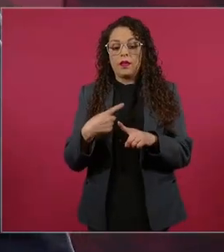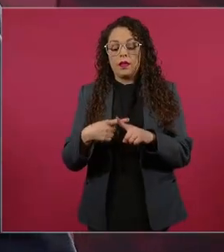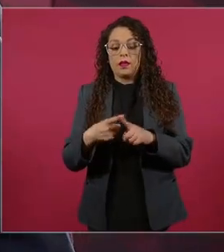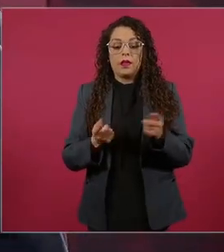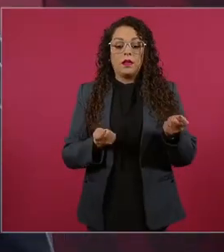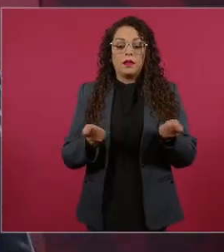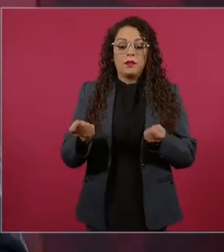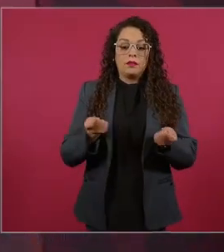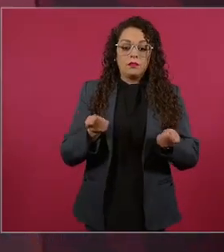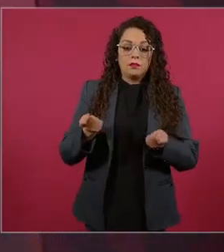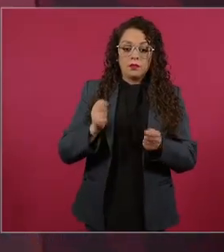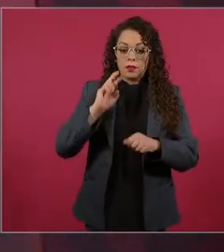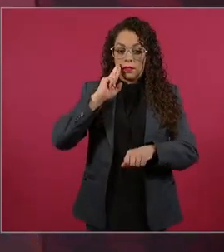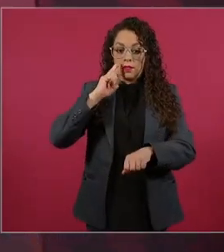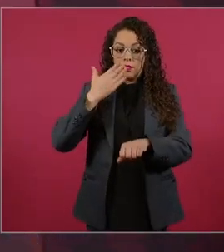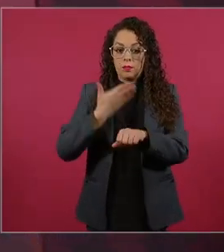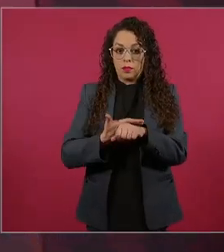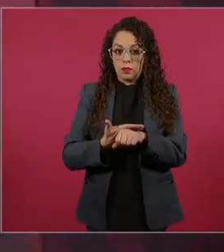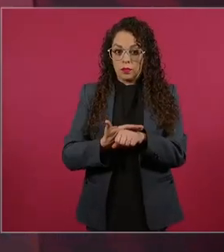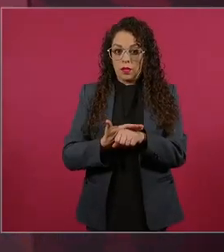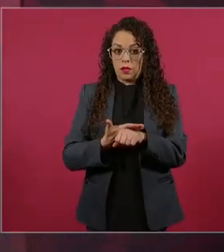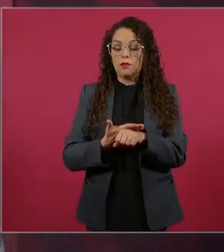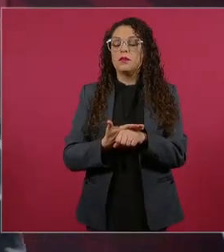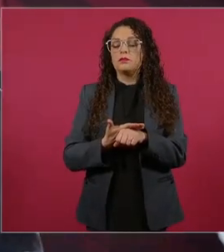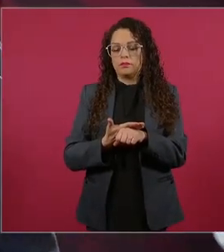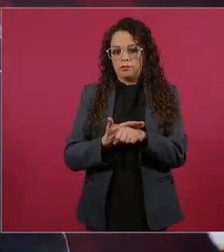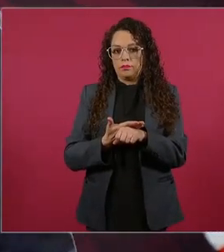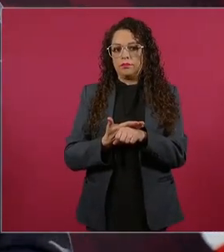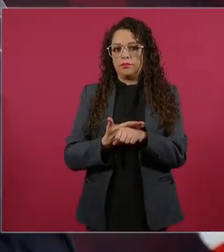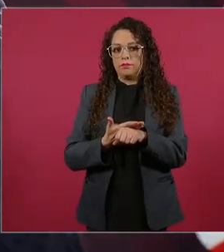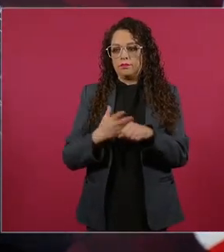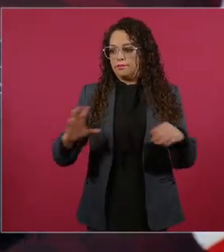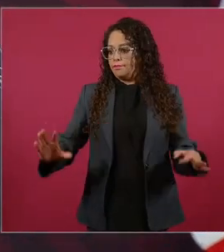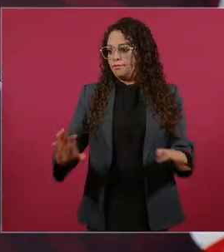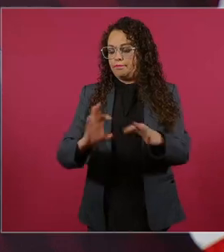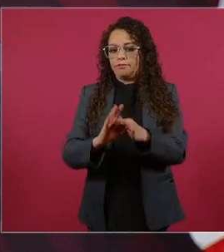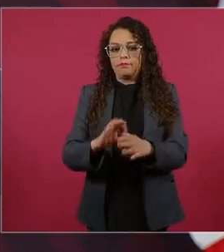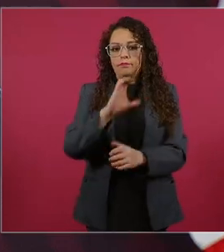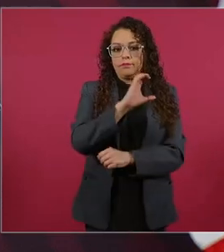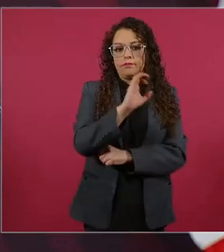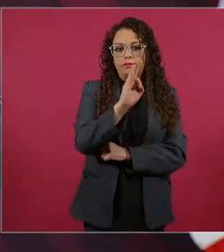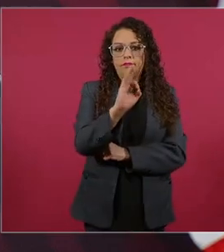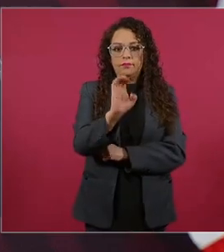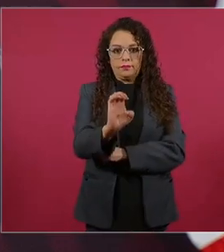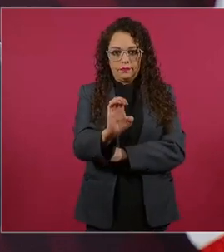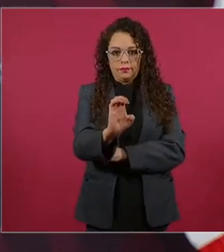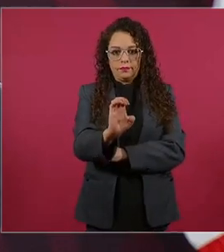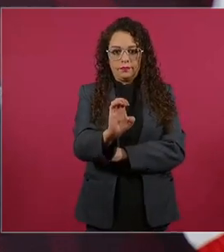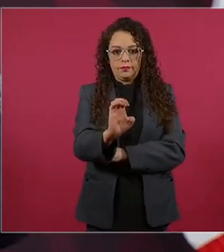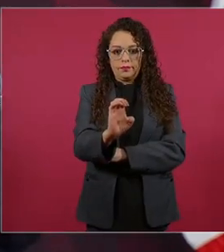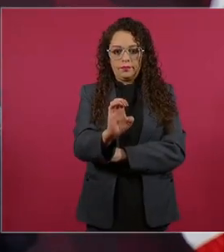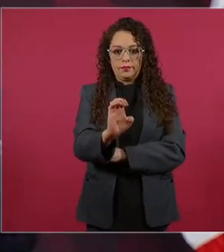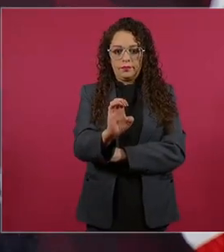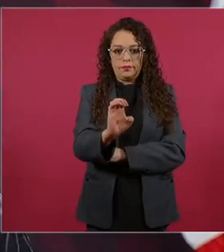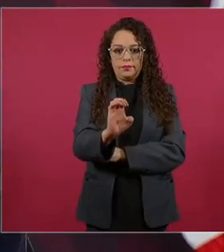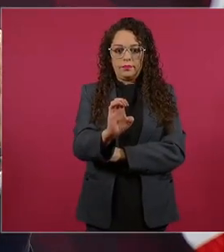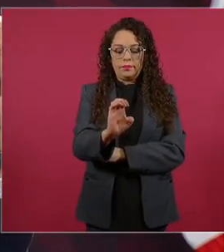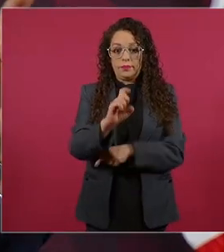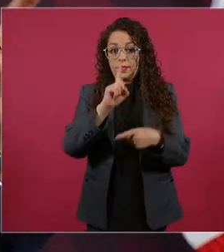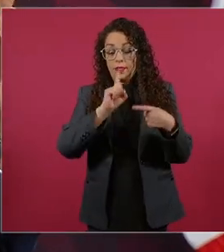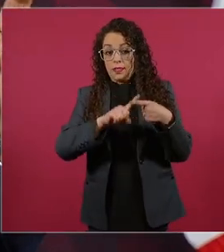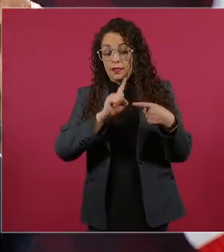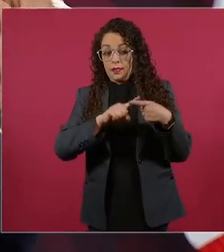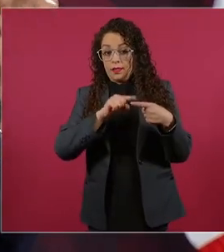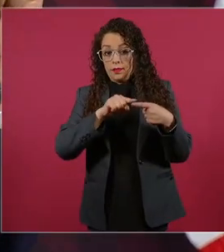por la Comisión Federal de Electricidad, para que así como la Comisión Federal de Electricidad se